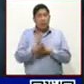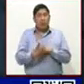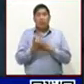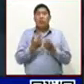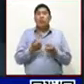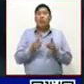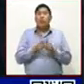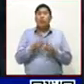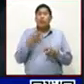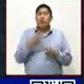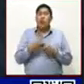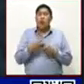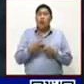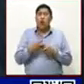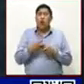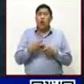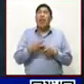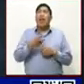de cuándo es? Está duro.